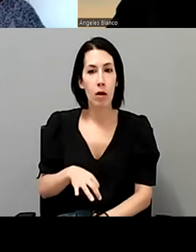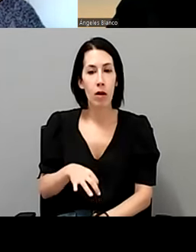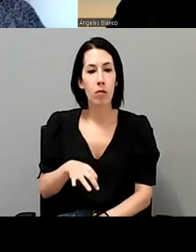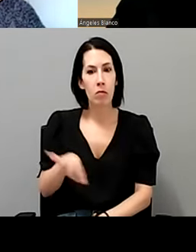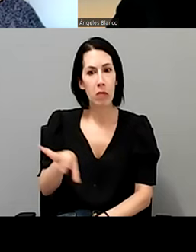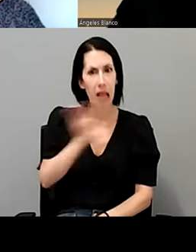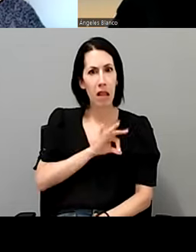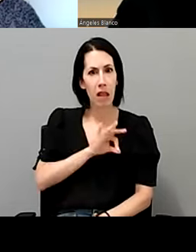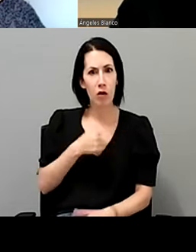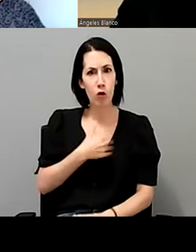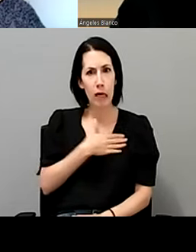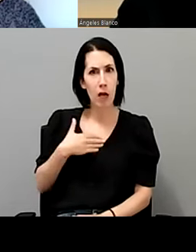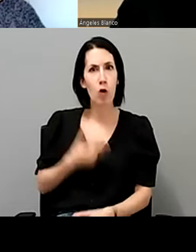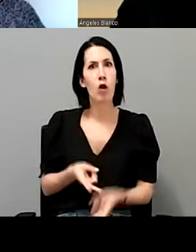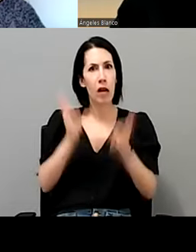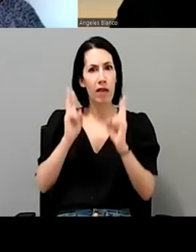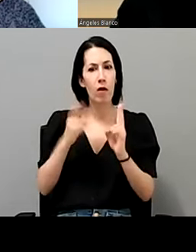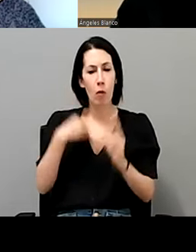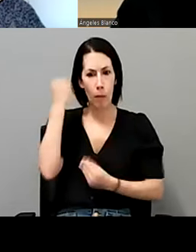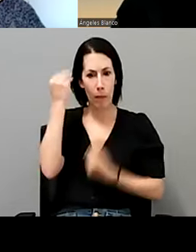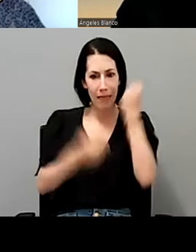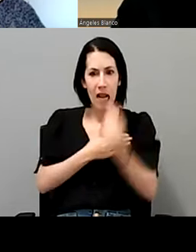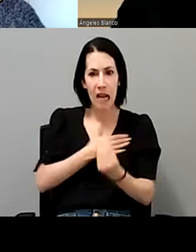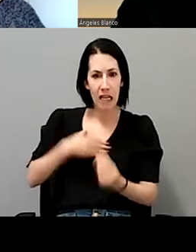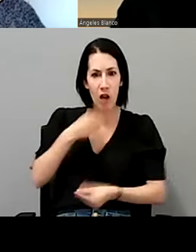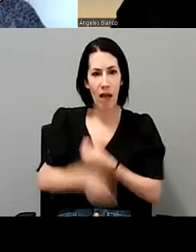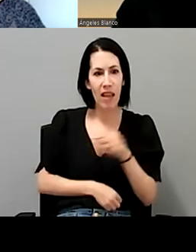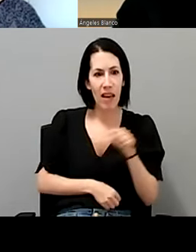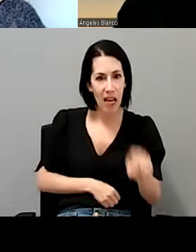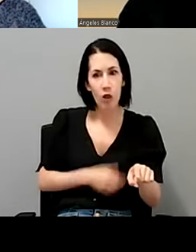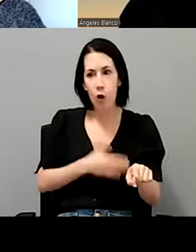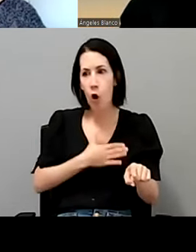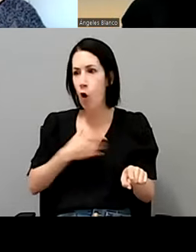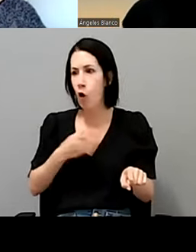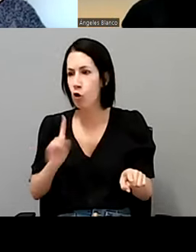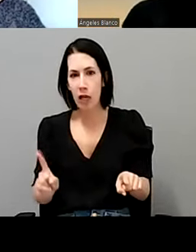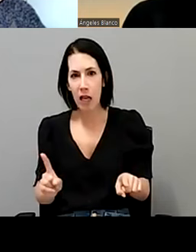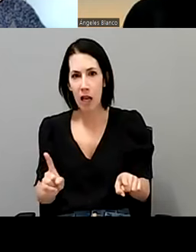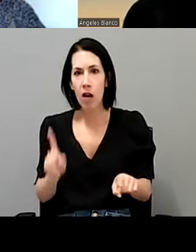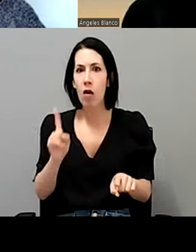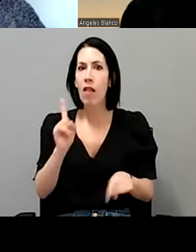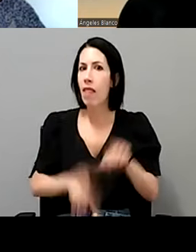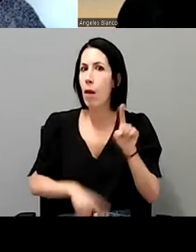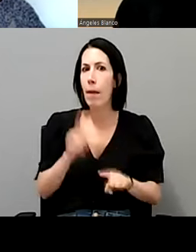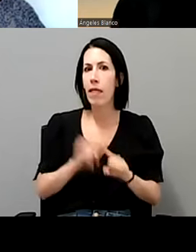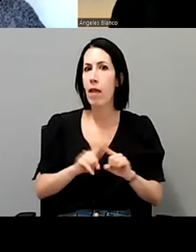decidir qué hacer y qué no hacer en cada